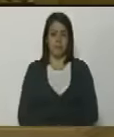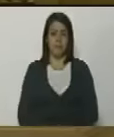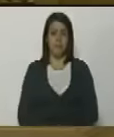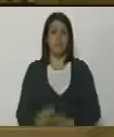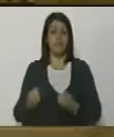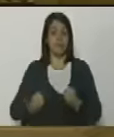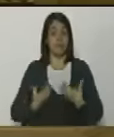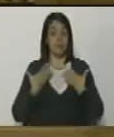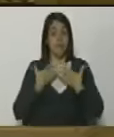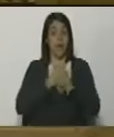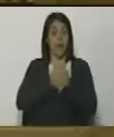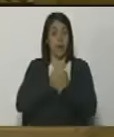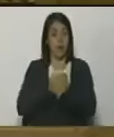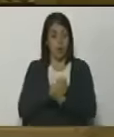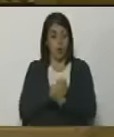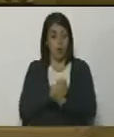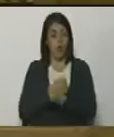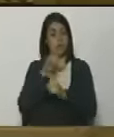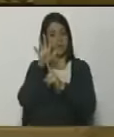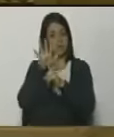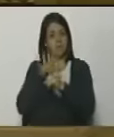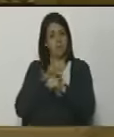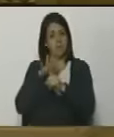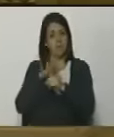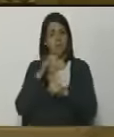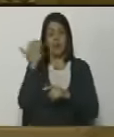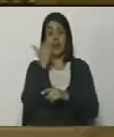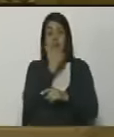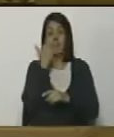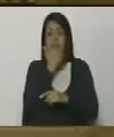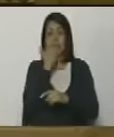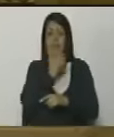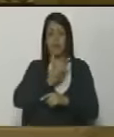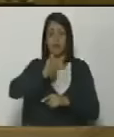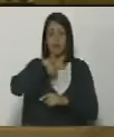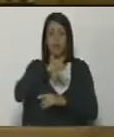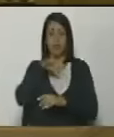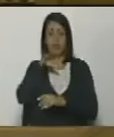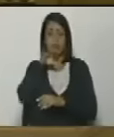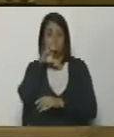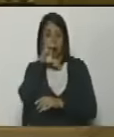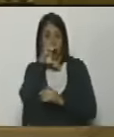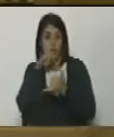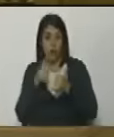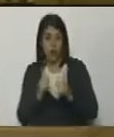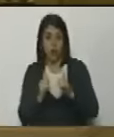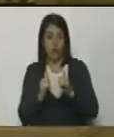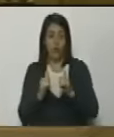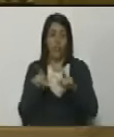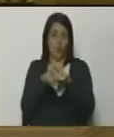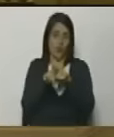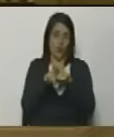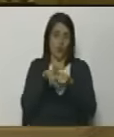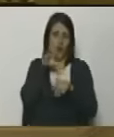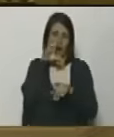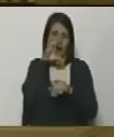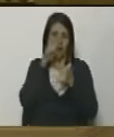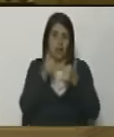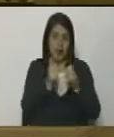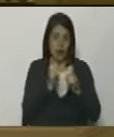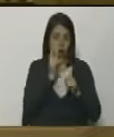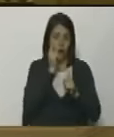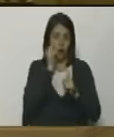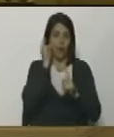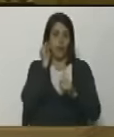llenando nuestras vidas de amor, ternura y risas. Por nuestros perrijos, porque son nuestros hijos,